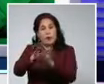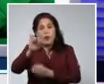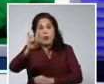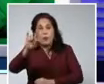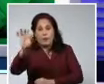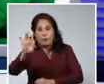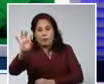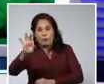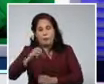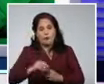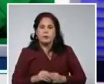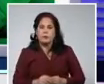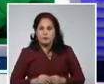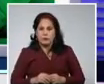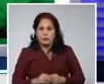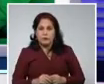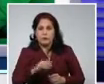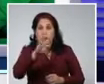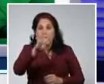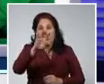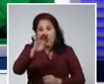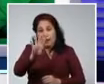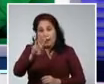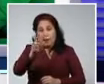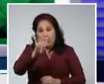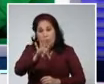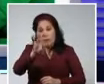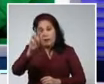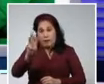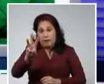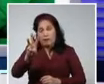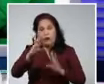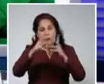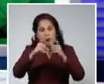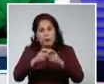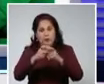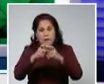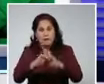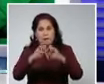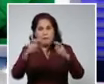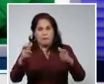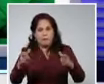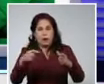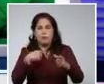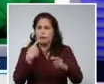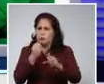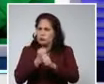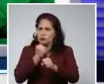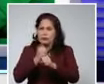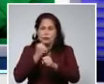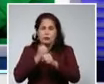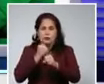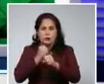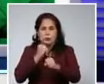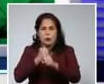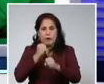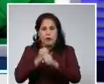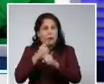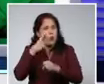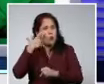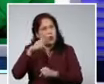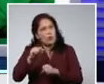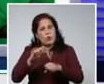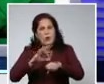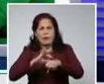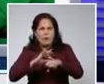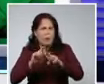9%, y 43, una cifra elevada en la cual se trabaja todavía hoy. No se